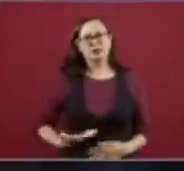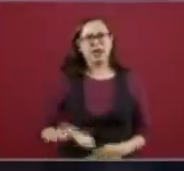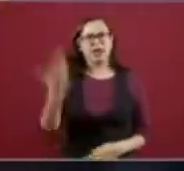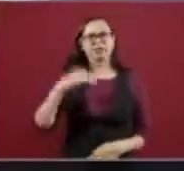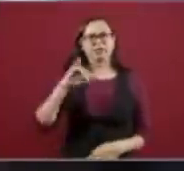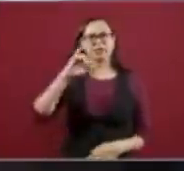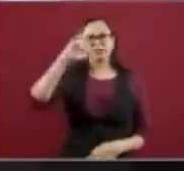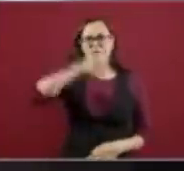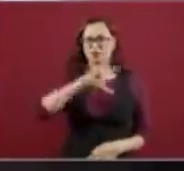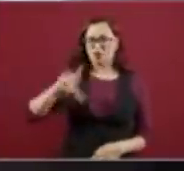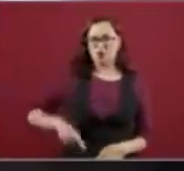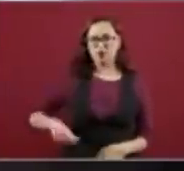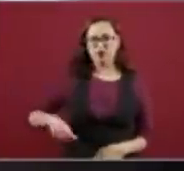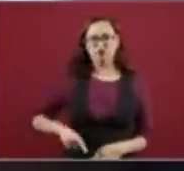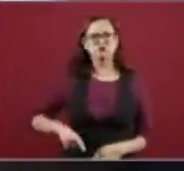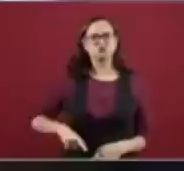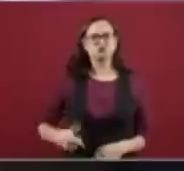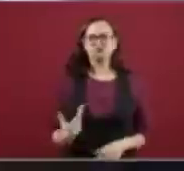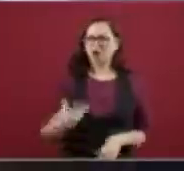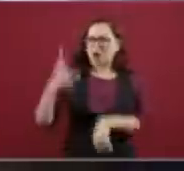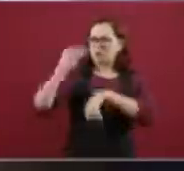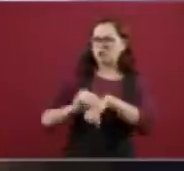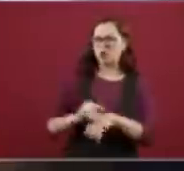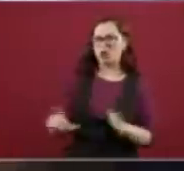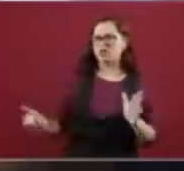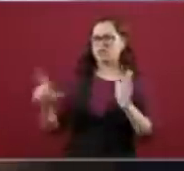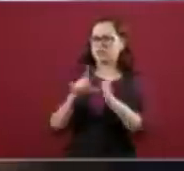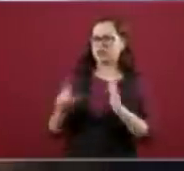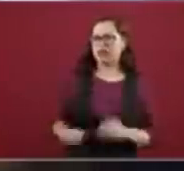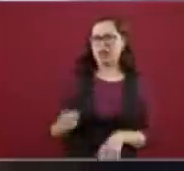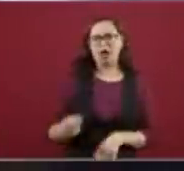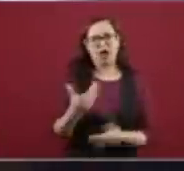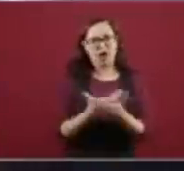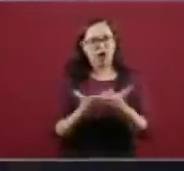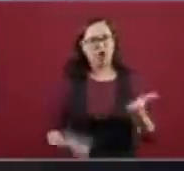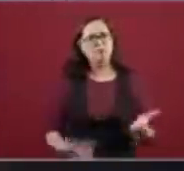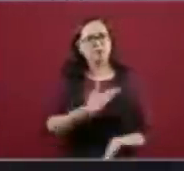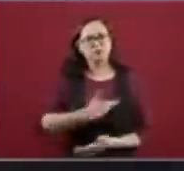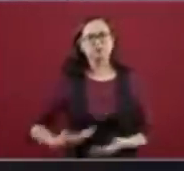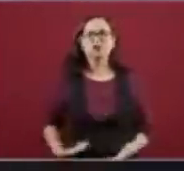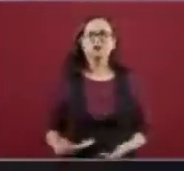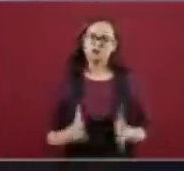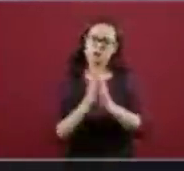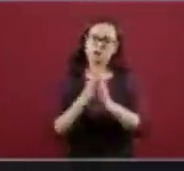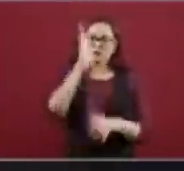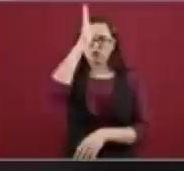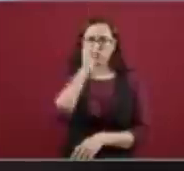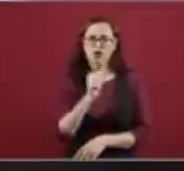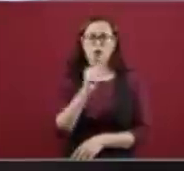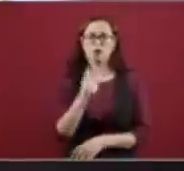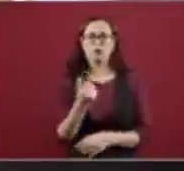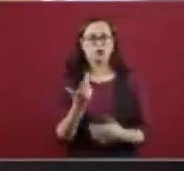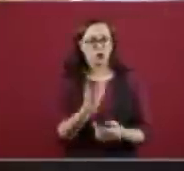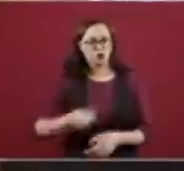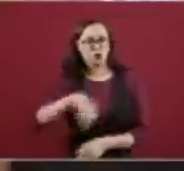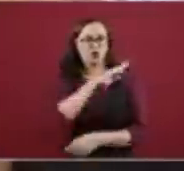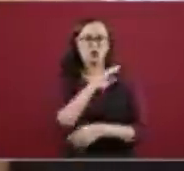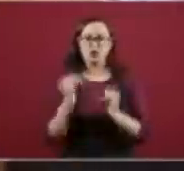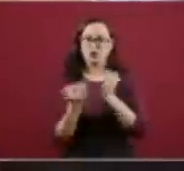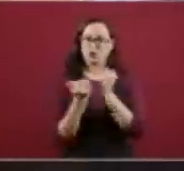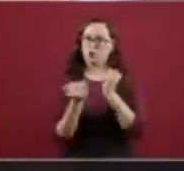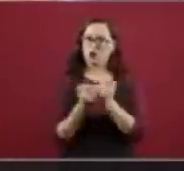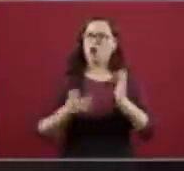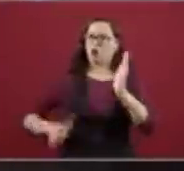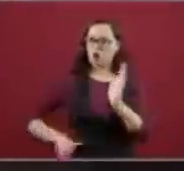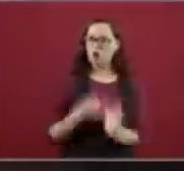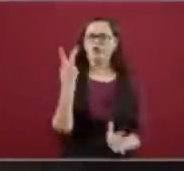gobierno, pudo hacer eso, porque ahora como presidente no se pone de acuerdo con la doctora Sheinbaum y abren